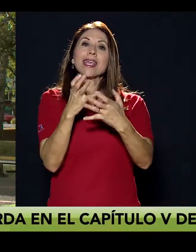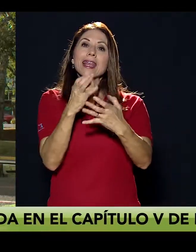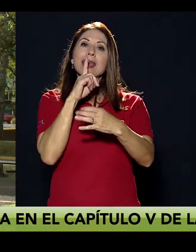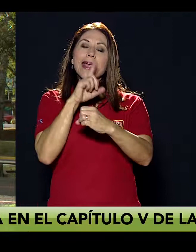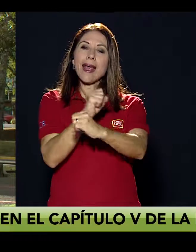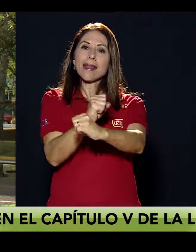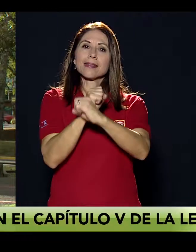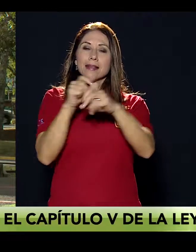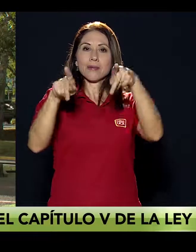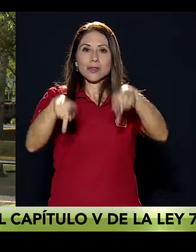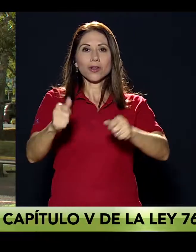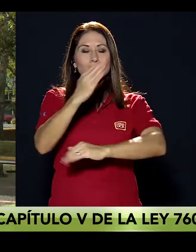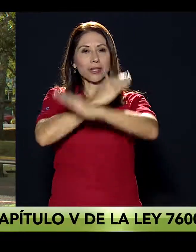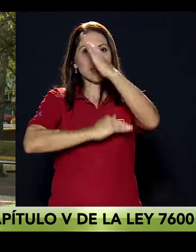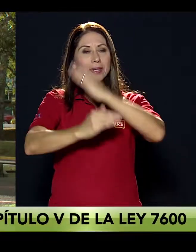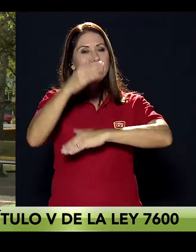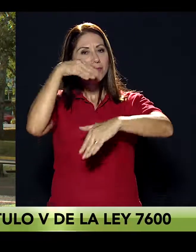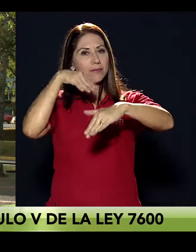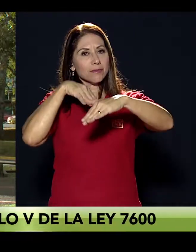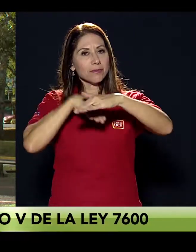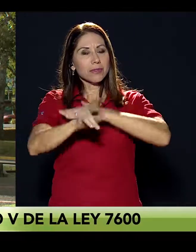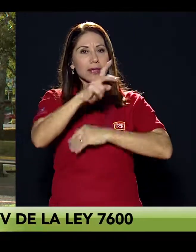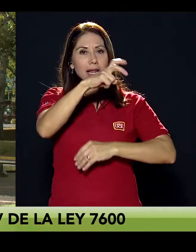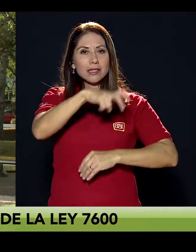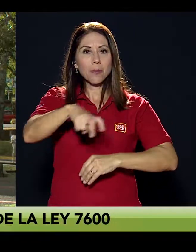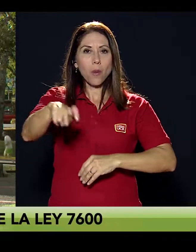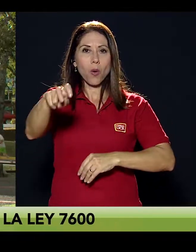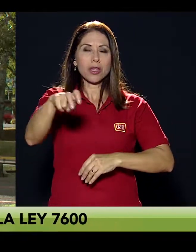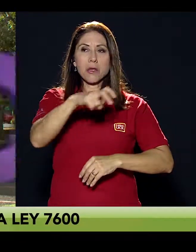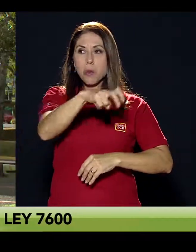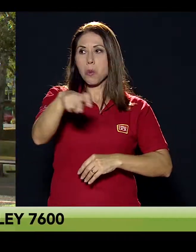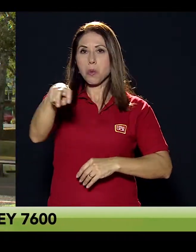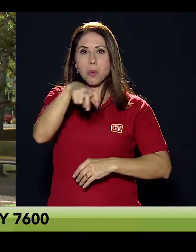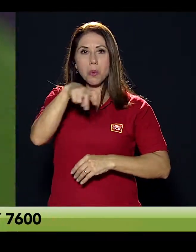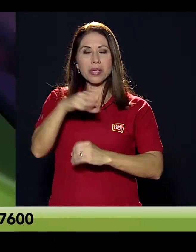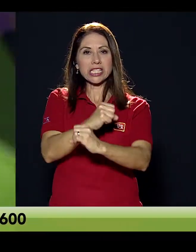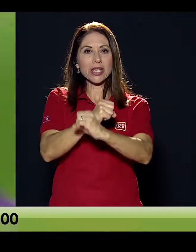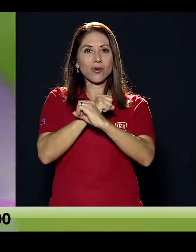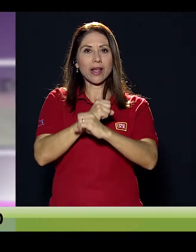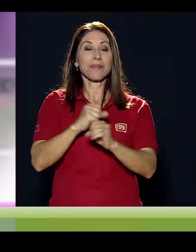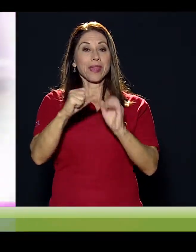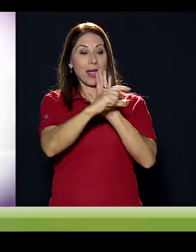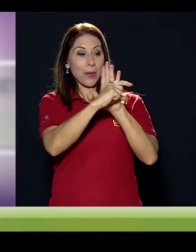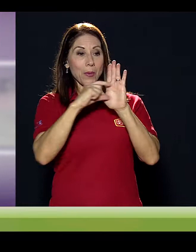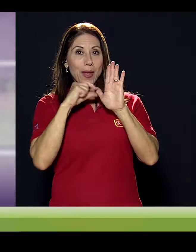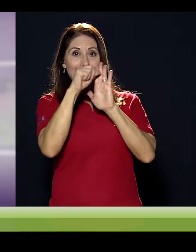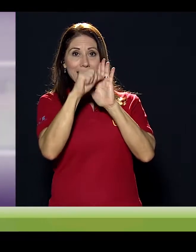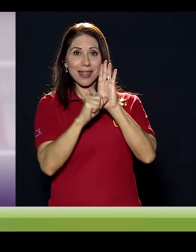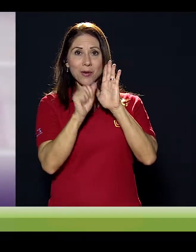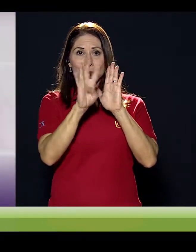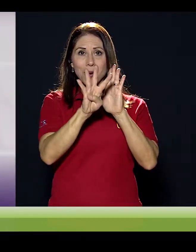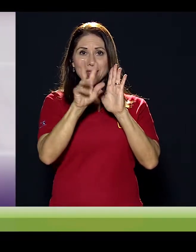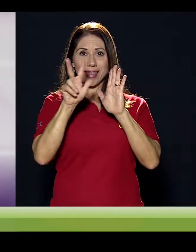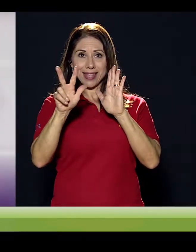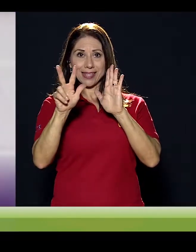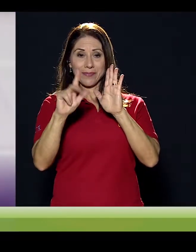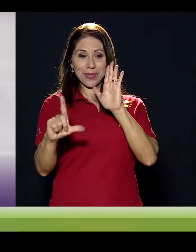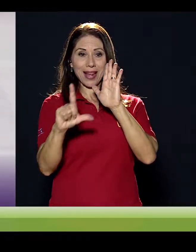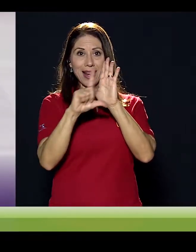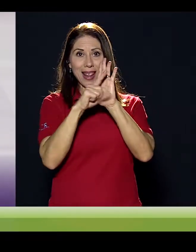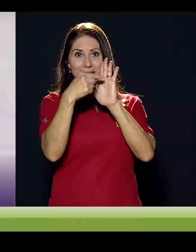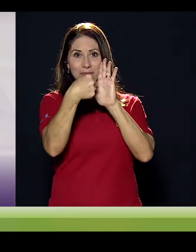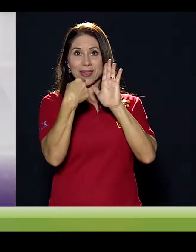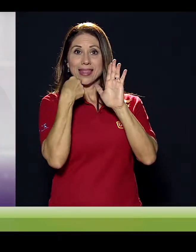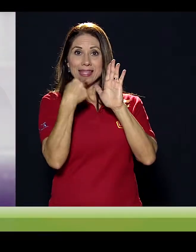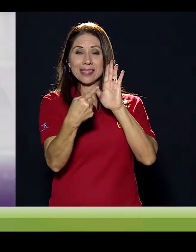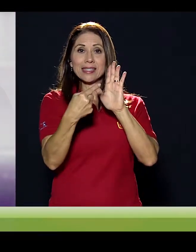garantizar el acceso de las personas con discapacidad al transporte y la movilidad segura. En su artículo 43, esta ley